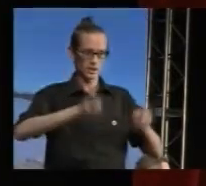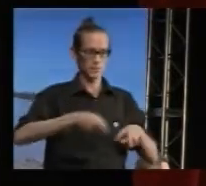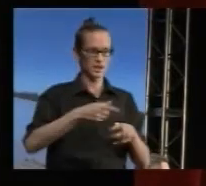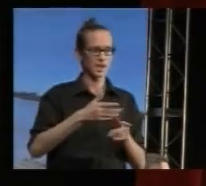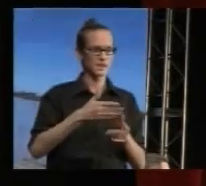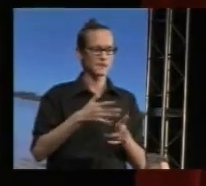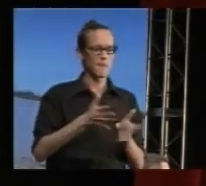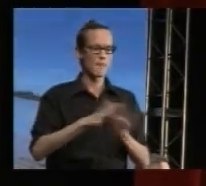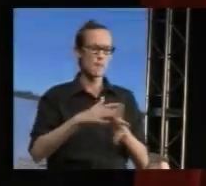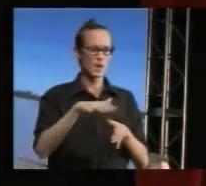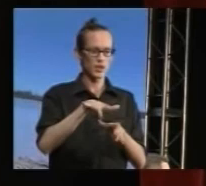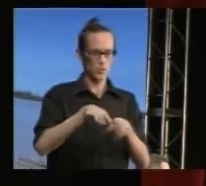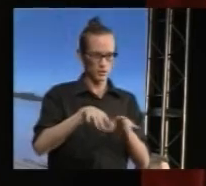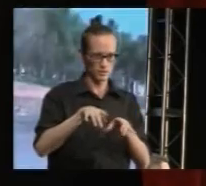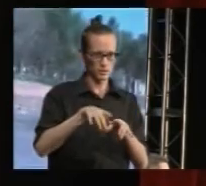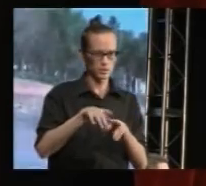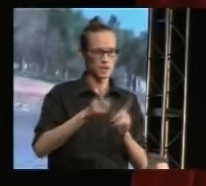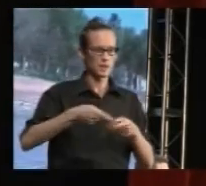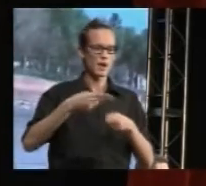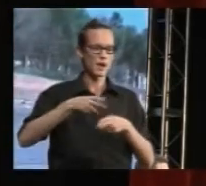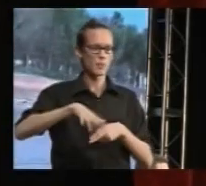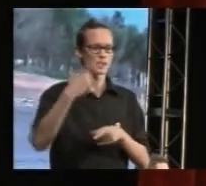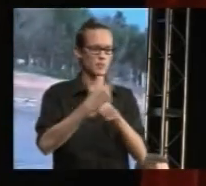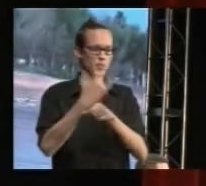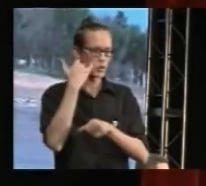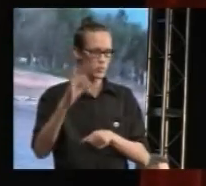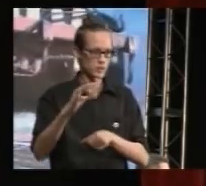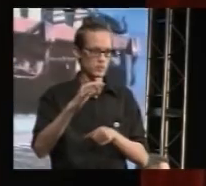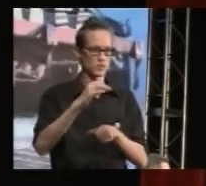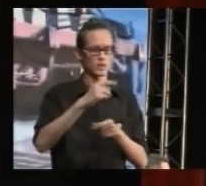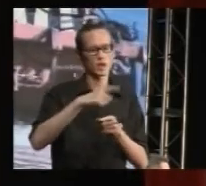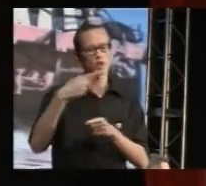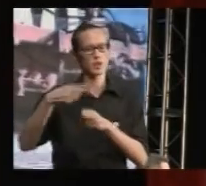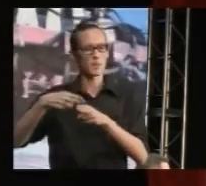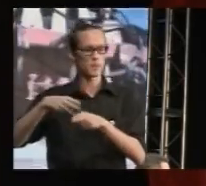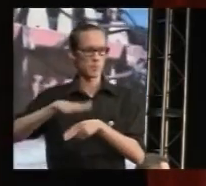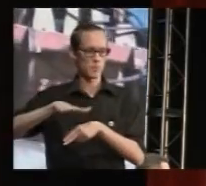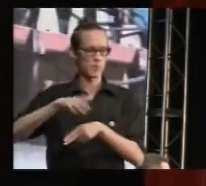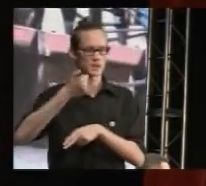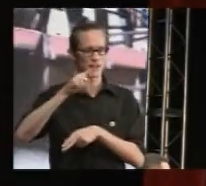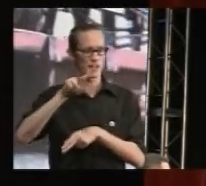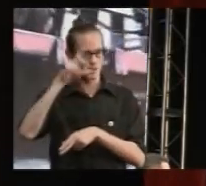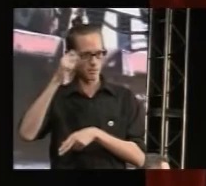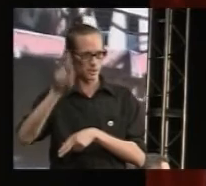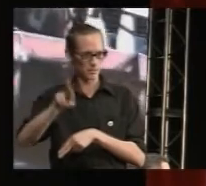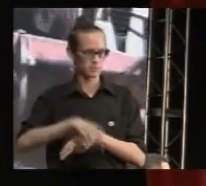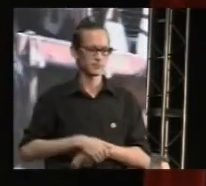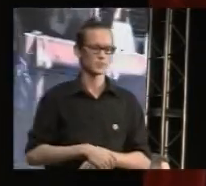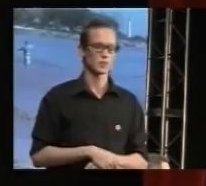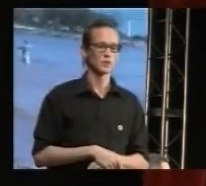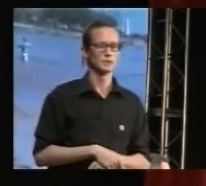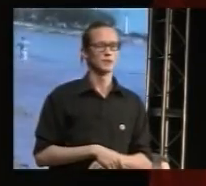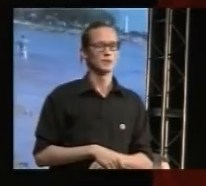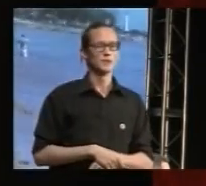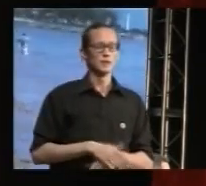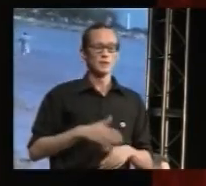la remodelación y puesta en valor de la Plaza Primero de Mayo y Plaza Alvear. Una sociedad